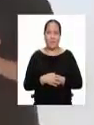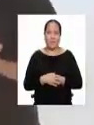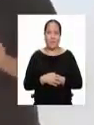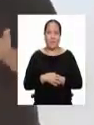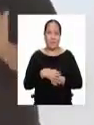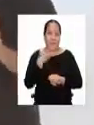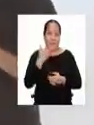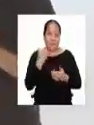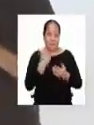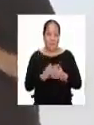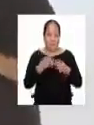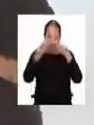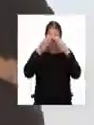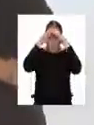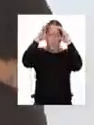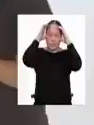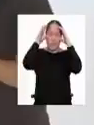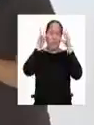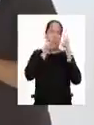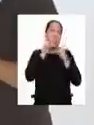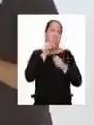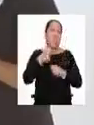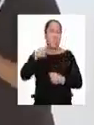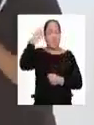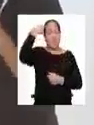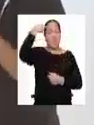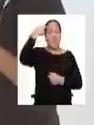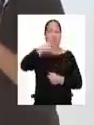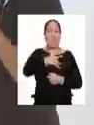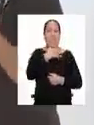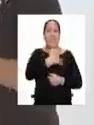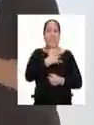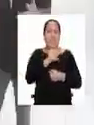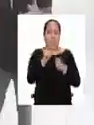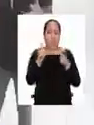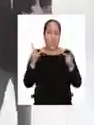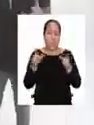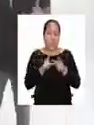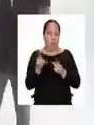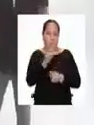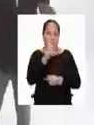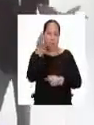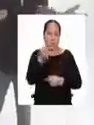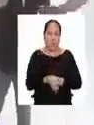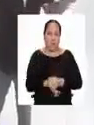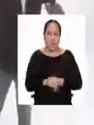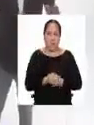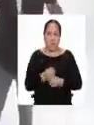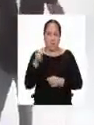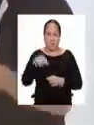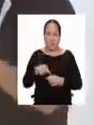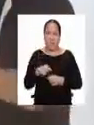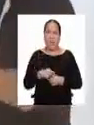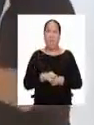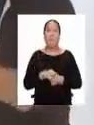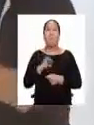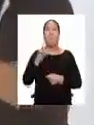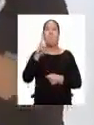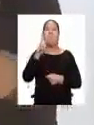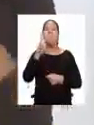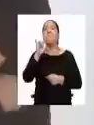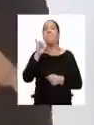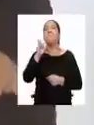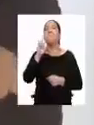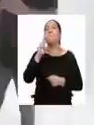Estamos a punto de engañar a mi cerebro y hacerme sentir que estoy en una realidad que no es la real, sino que es una realidad virtual. ¿Cómo vas a